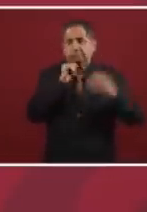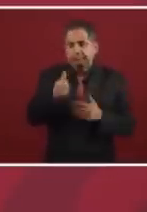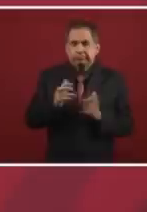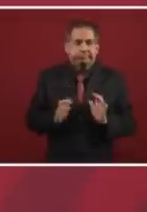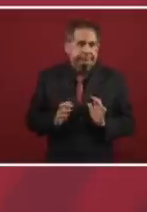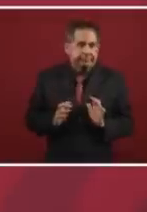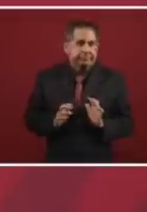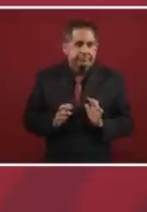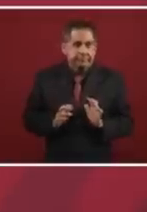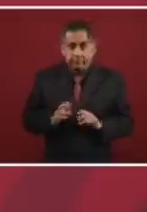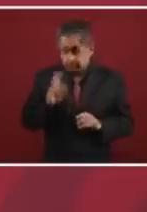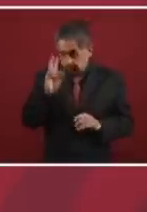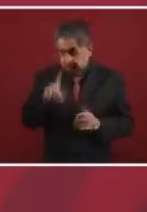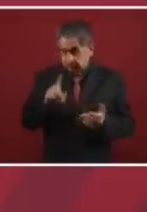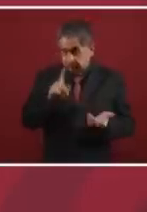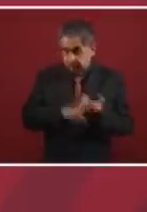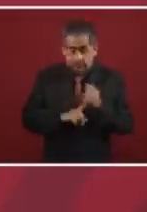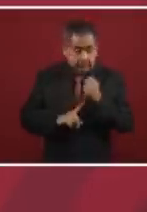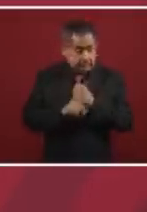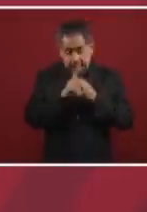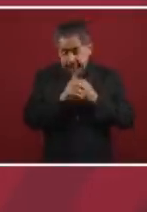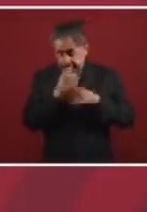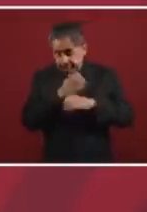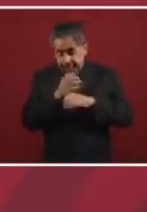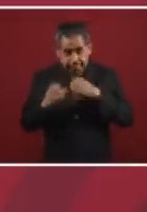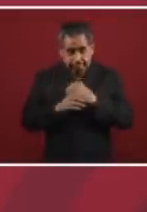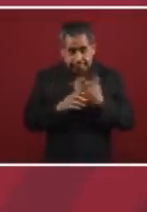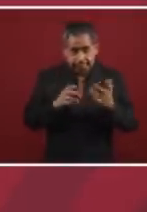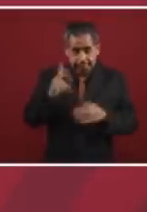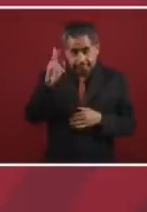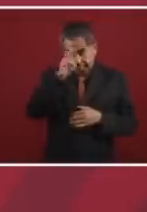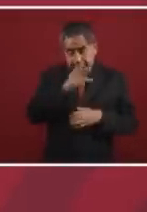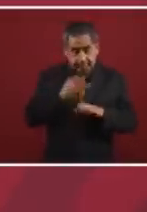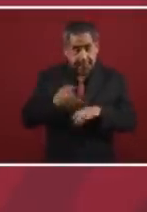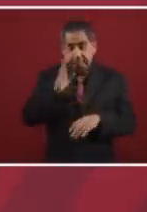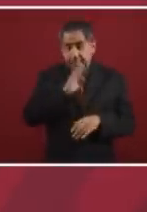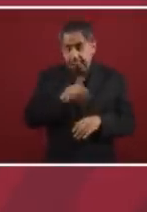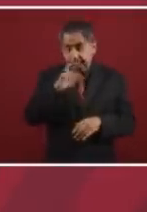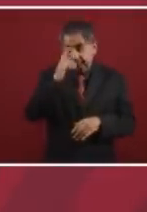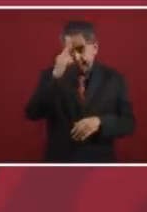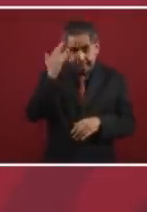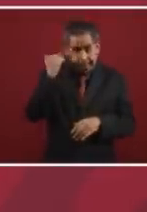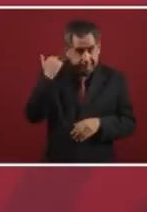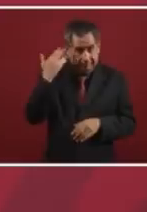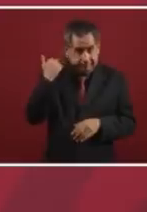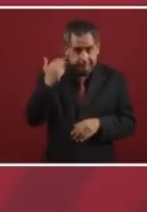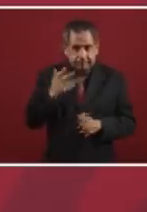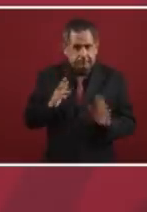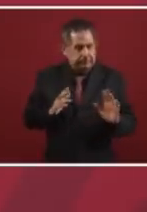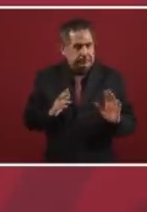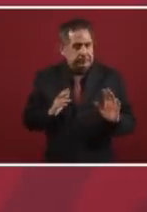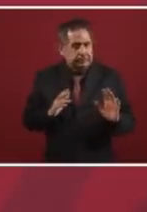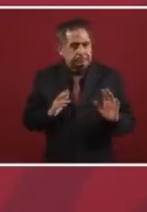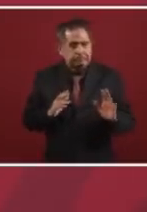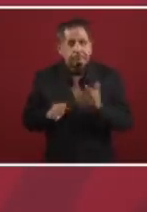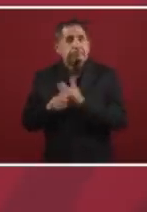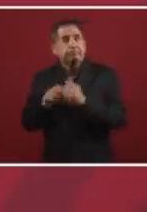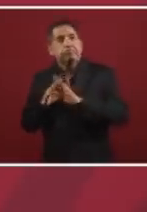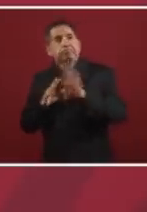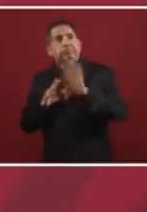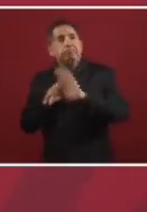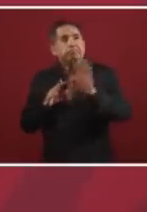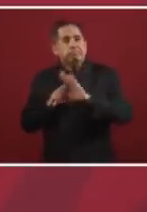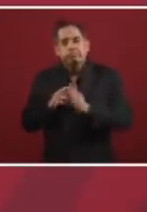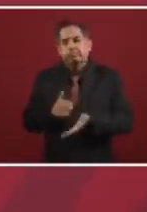a pesar de que están las cosas y se pusieron muy mal eso ayudó mucho